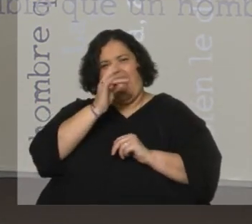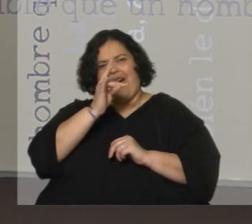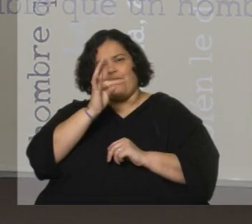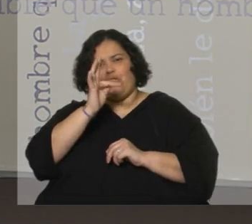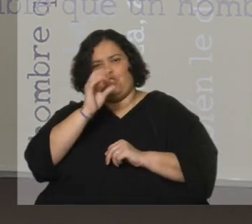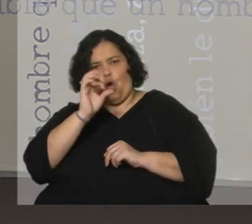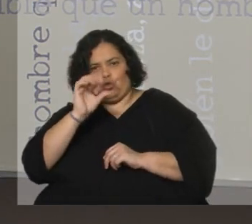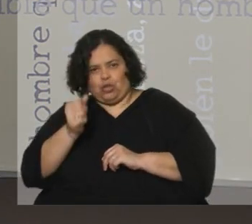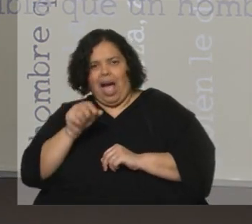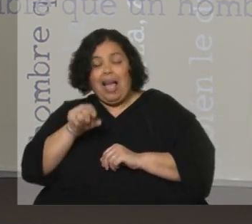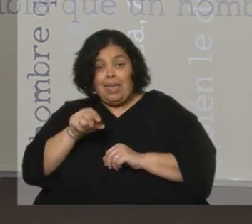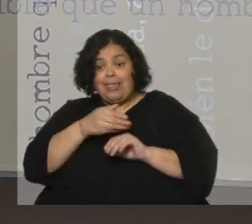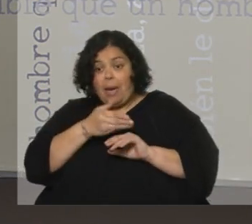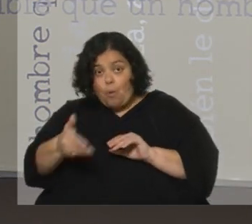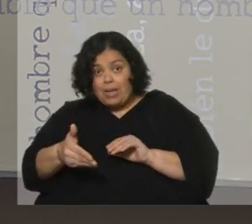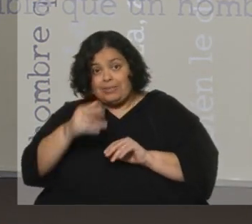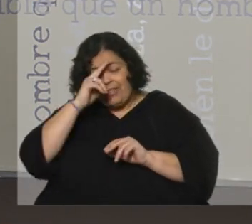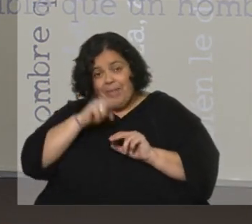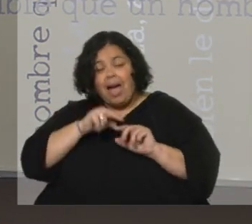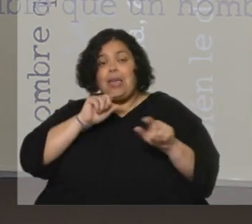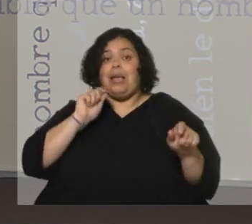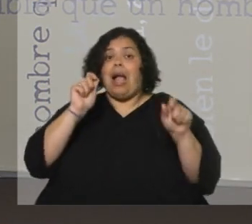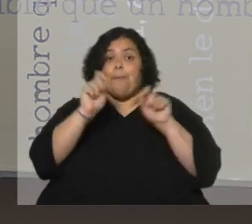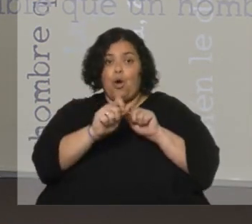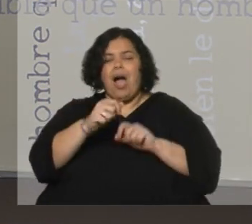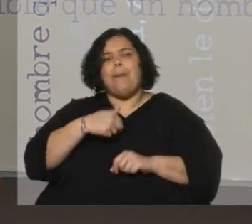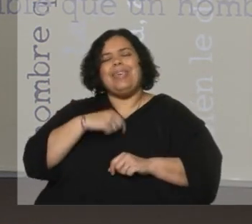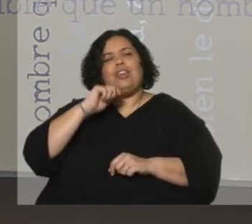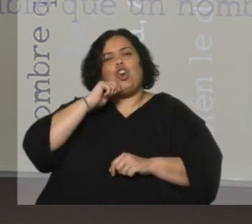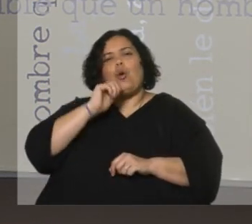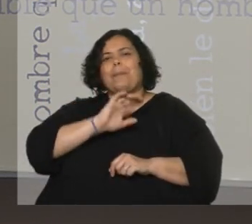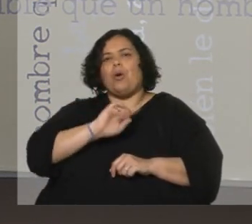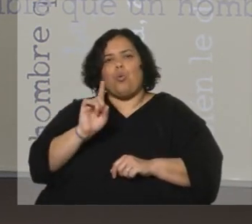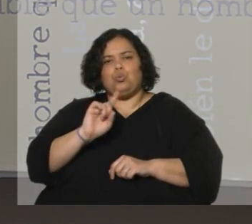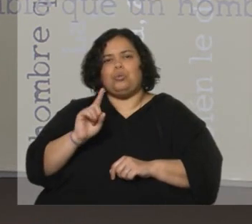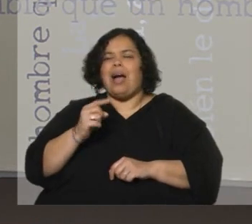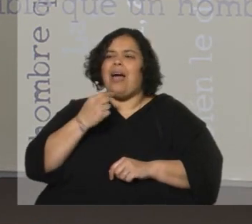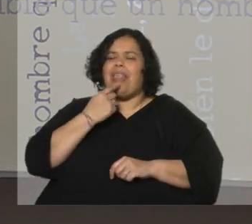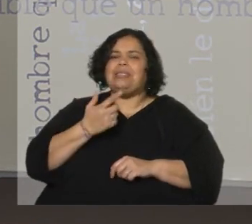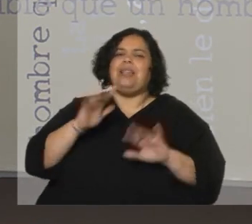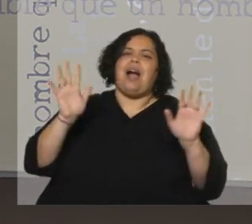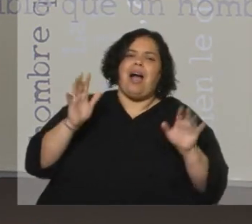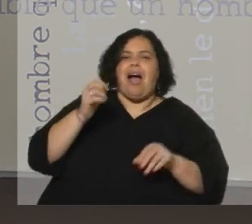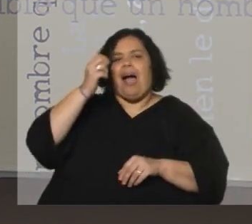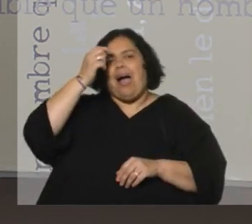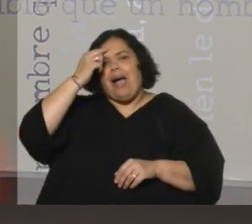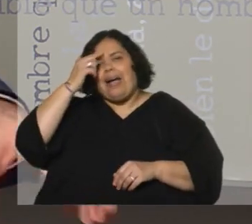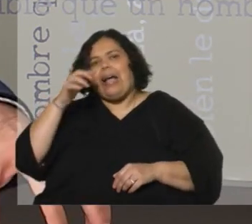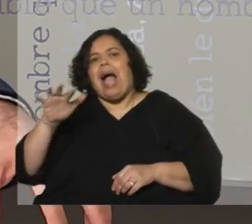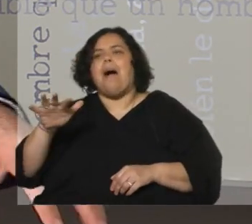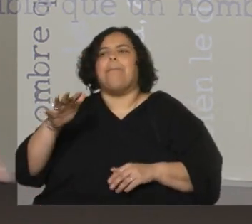país eh a mí nunca me gustó la denominación malla oro esa que se usó hace un tiempo atrás no me parecía no me parecía